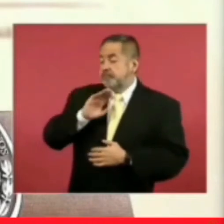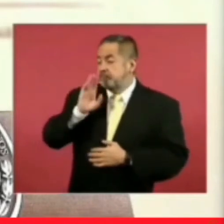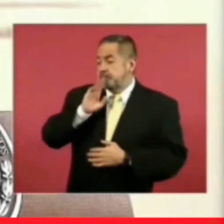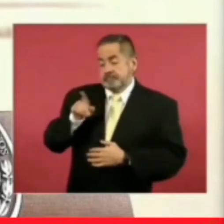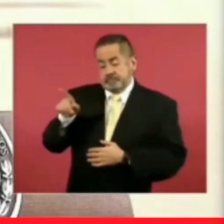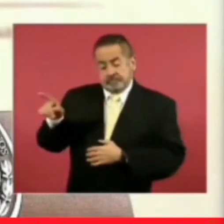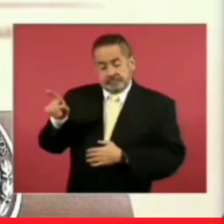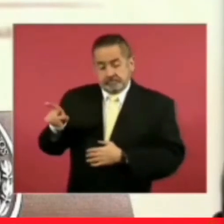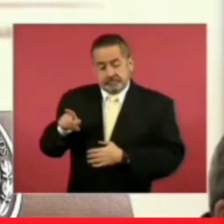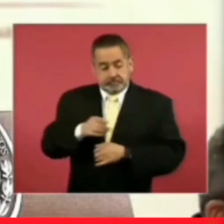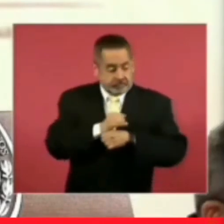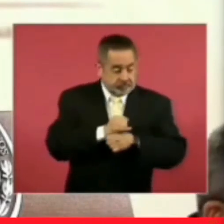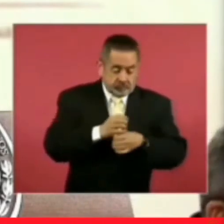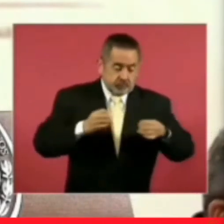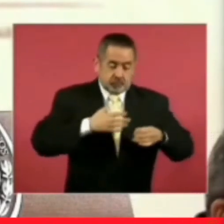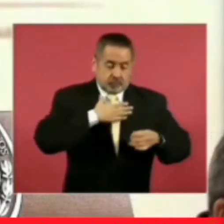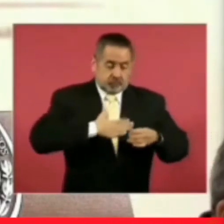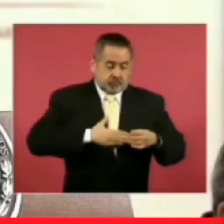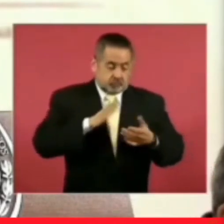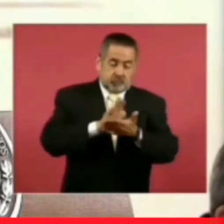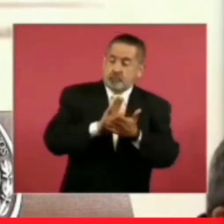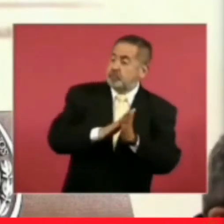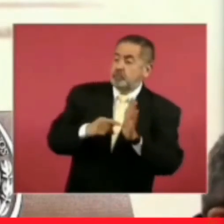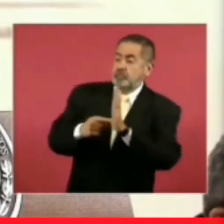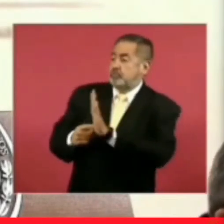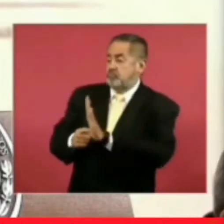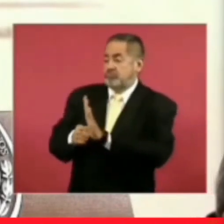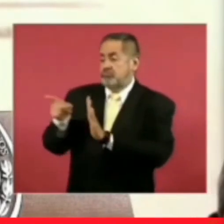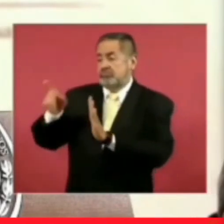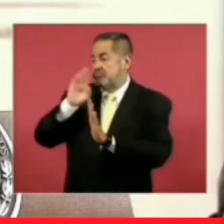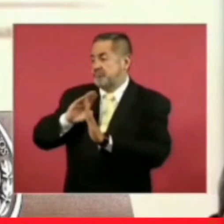hacer justicia